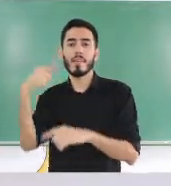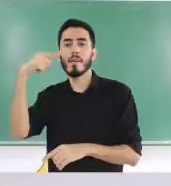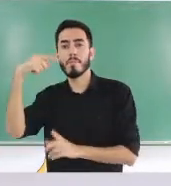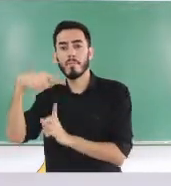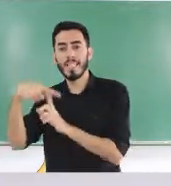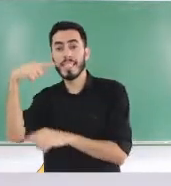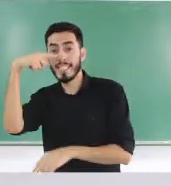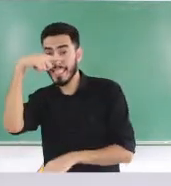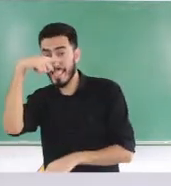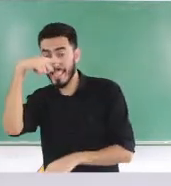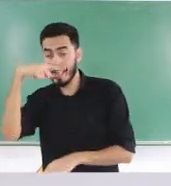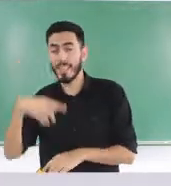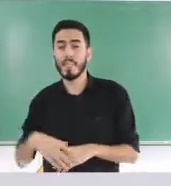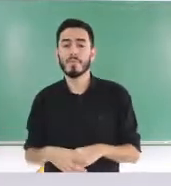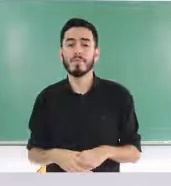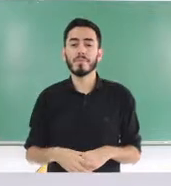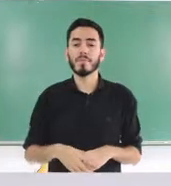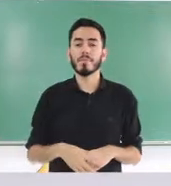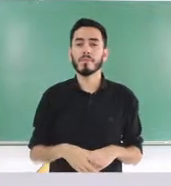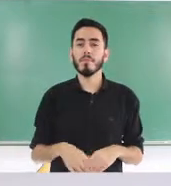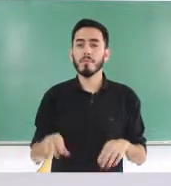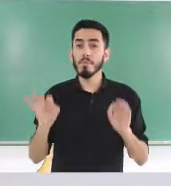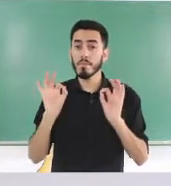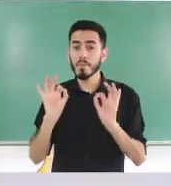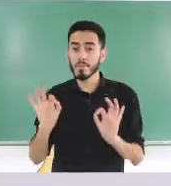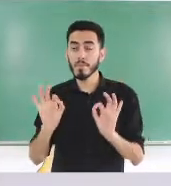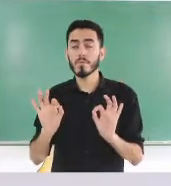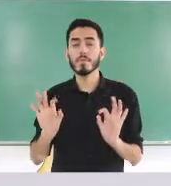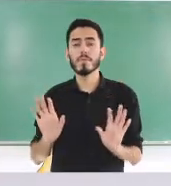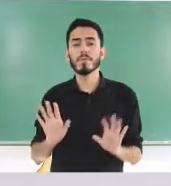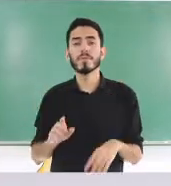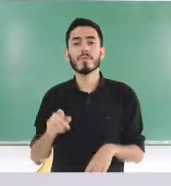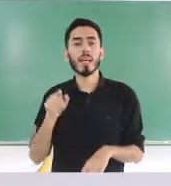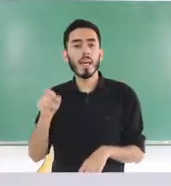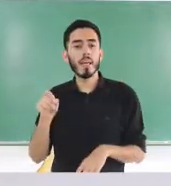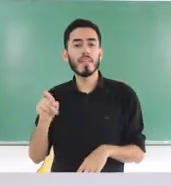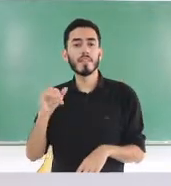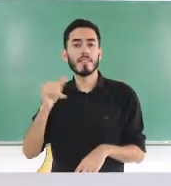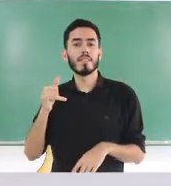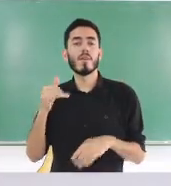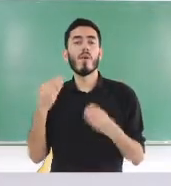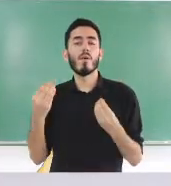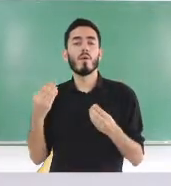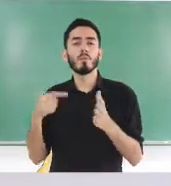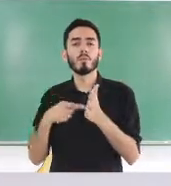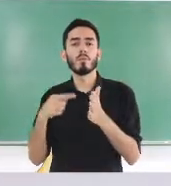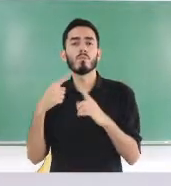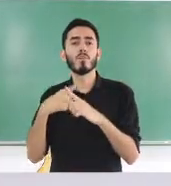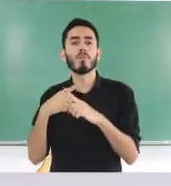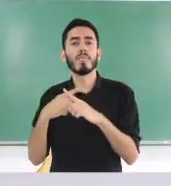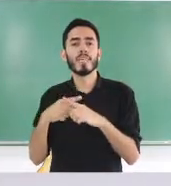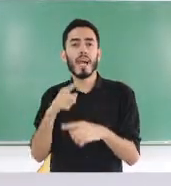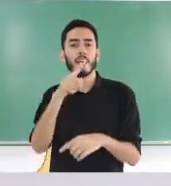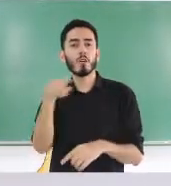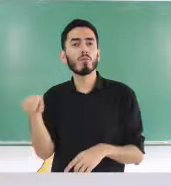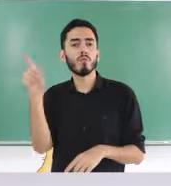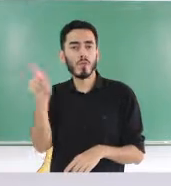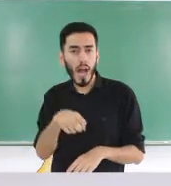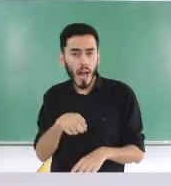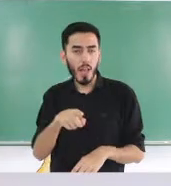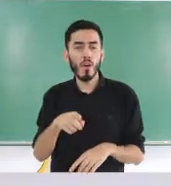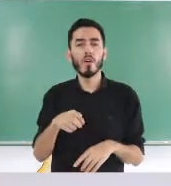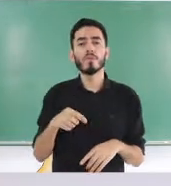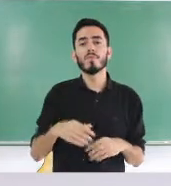7. Una vez que tengo esto, ¿sí? Nuevamente voy a multiplicar cruzado X menos